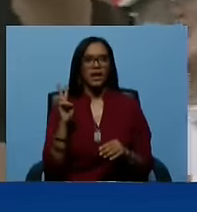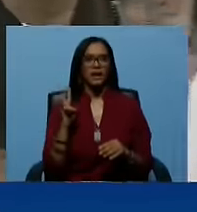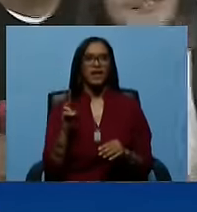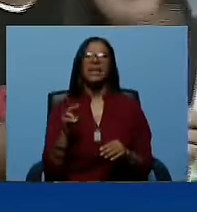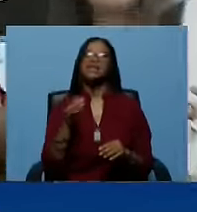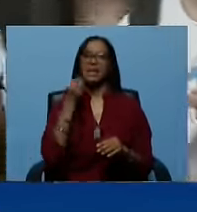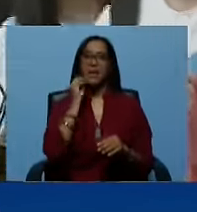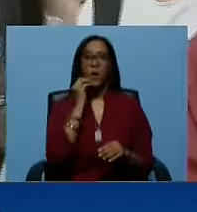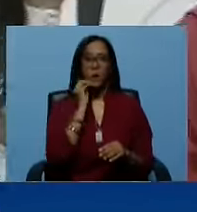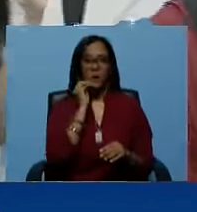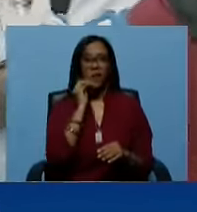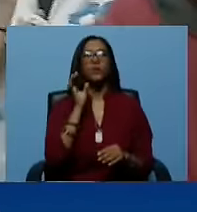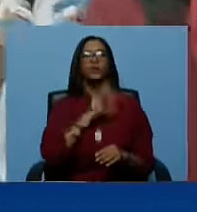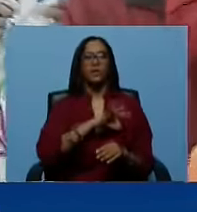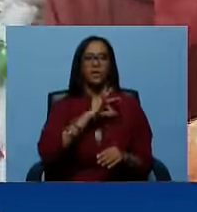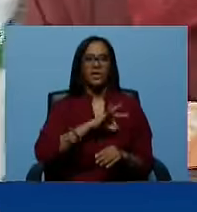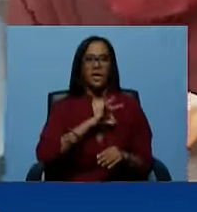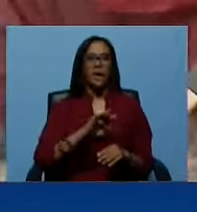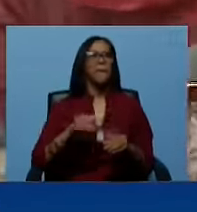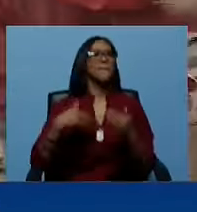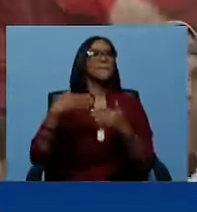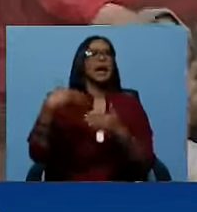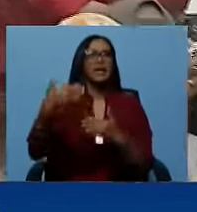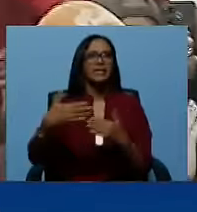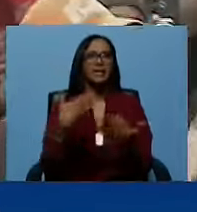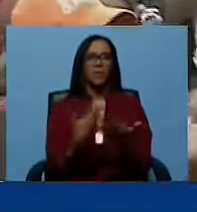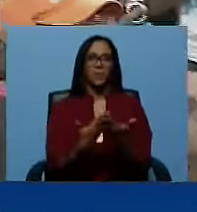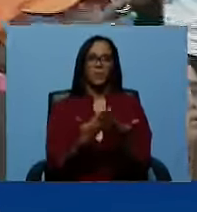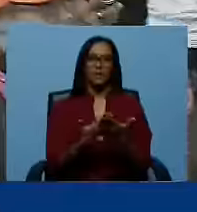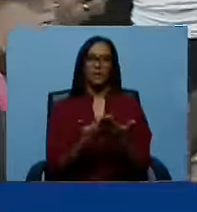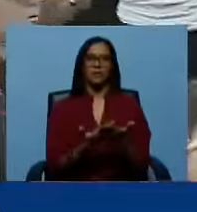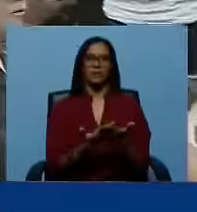la Juventud Socialista, más allá de un partido.